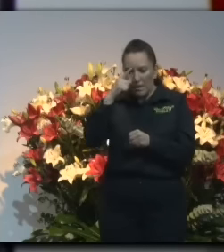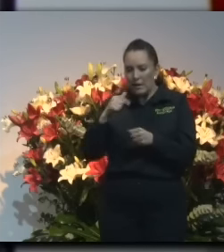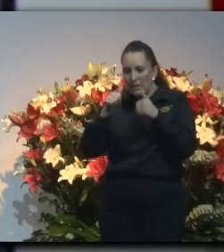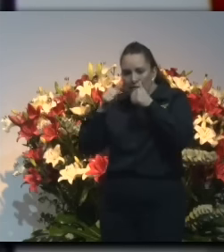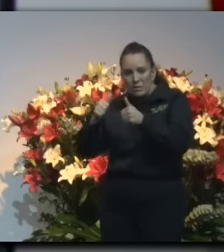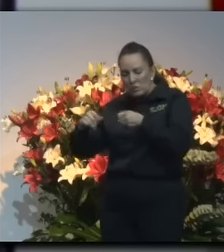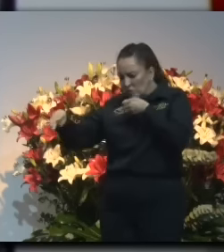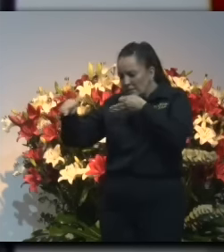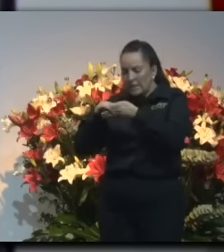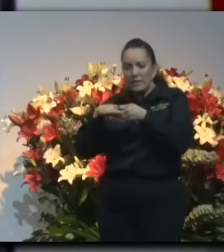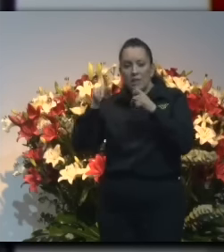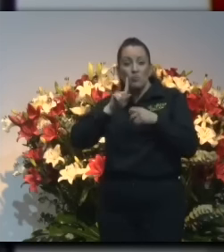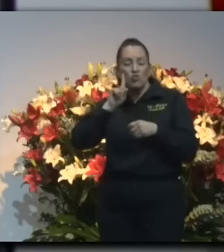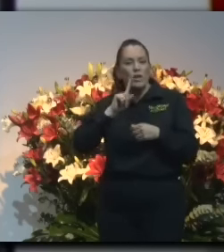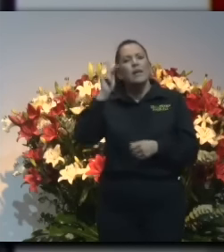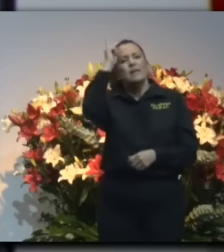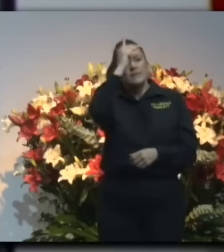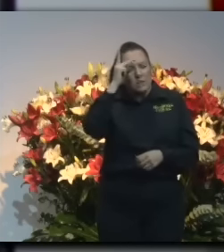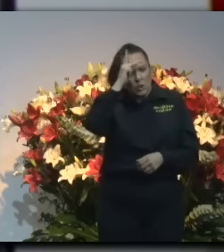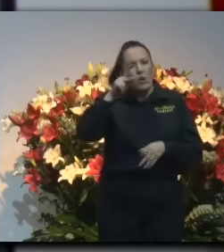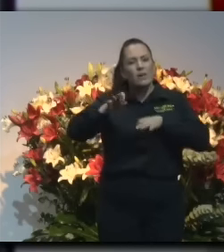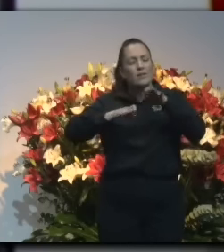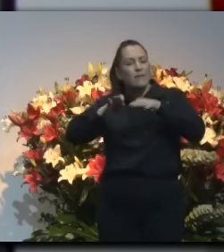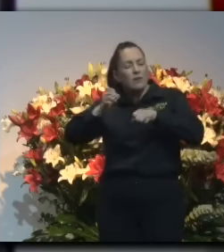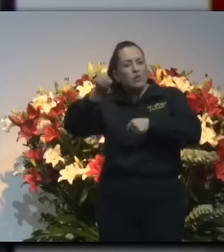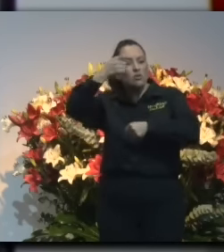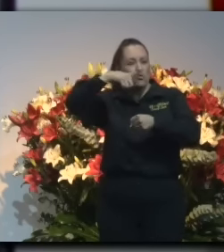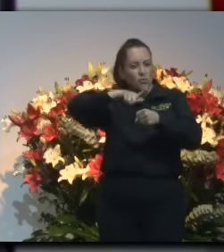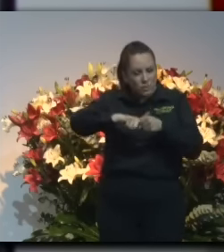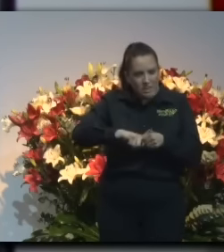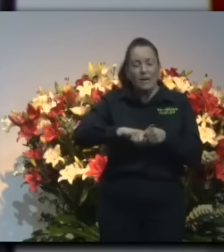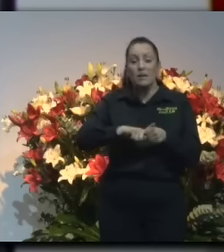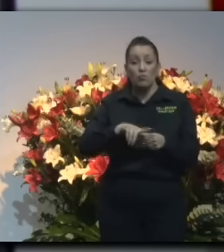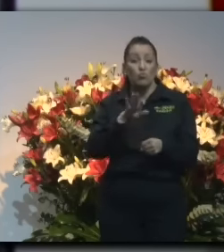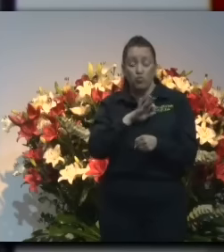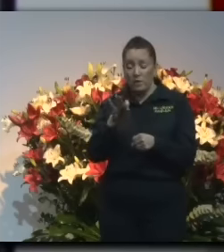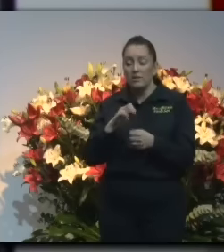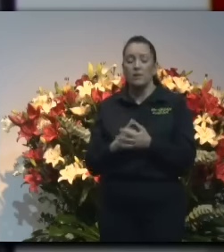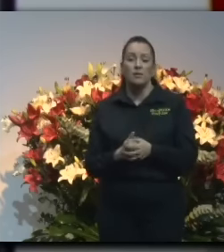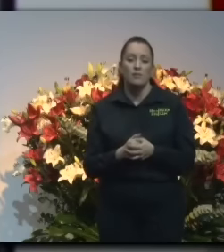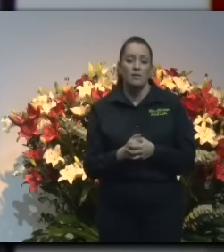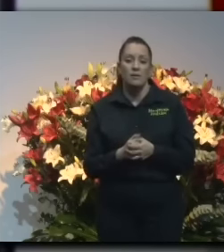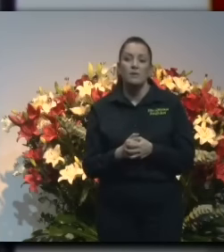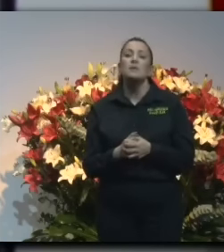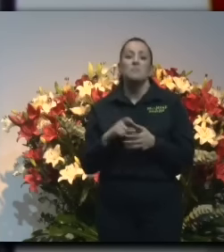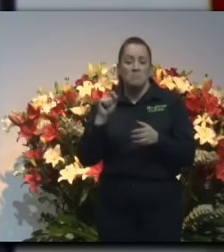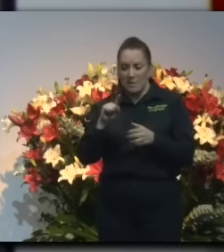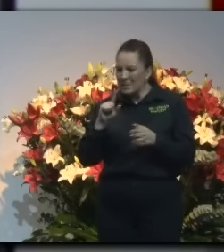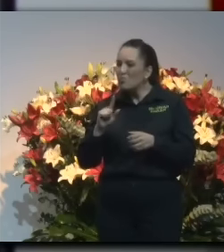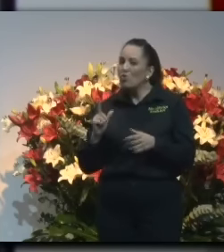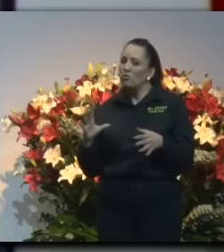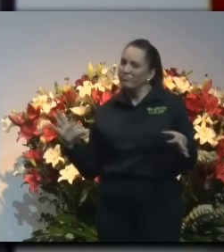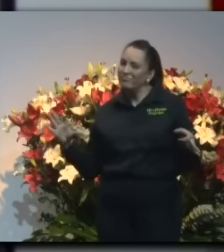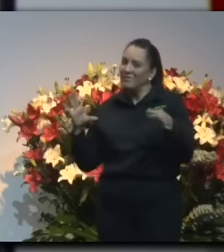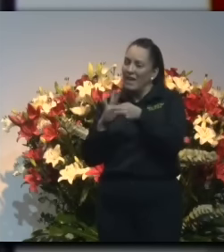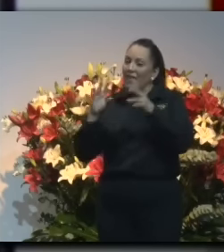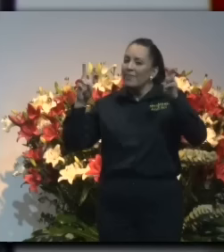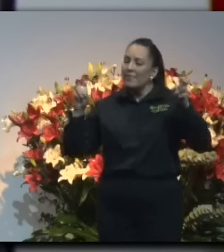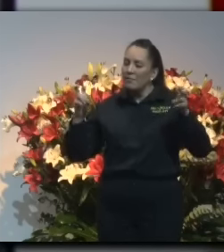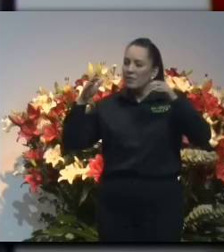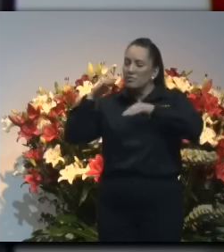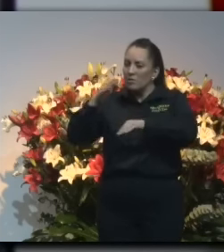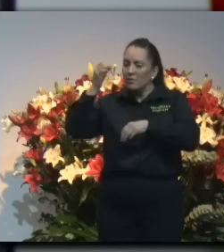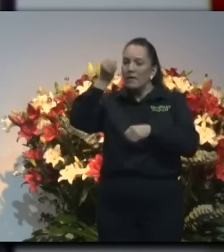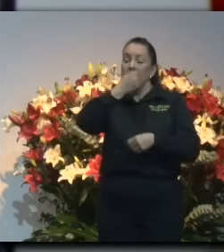de alguna manera una trabajadora social. Y ahí voy a tocar el tema de la salud mental. Tenemos que